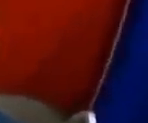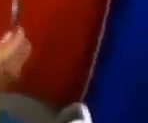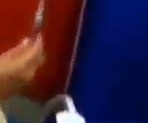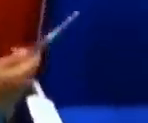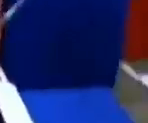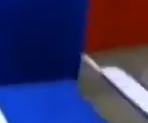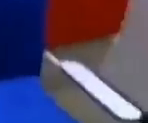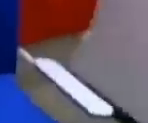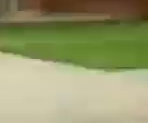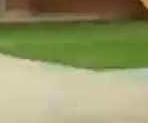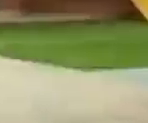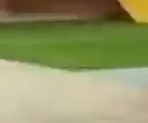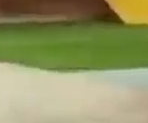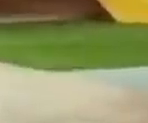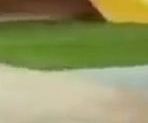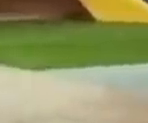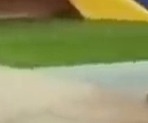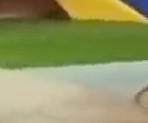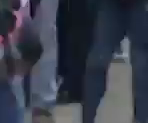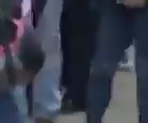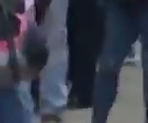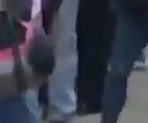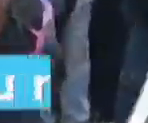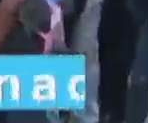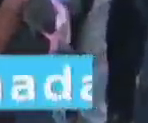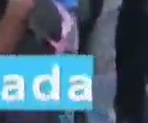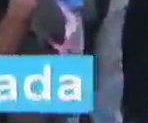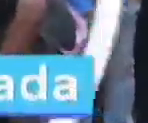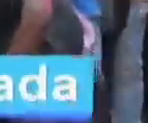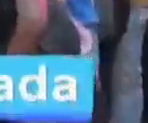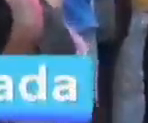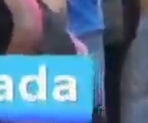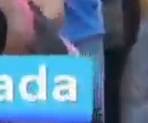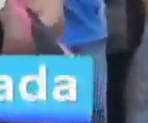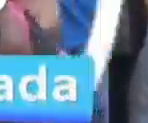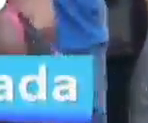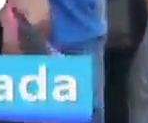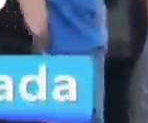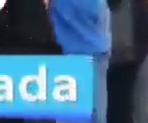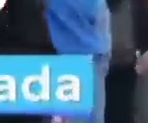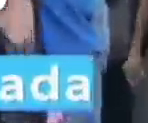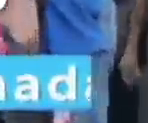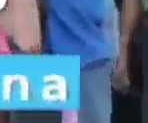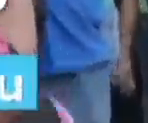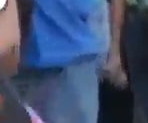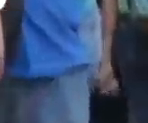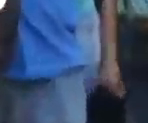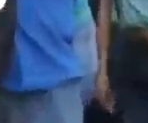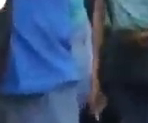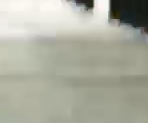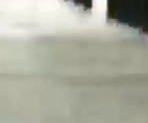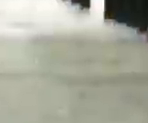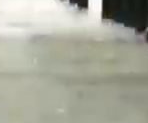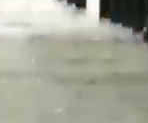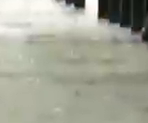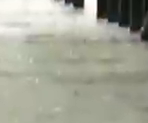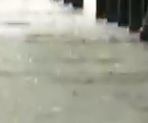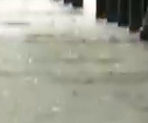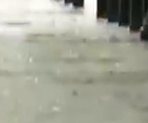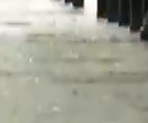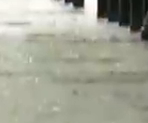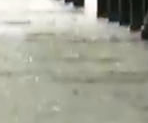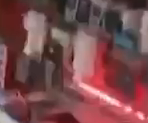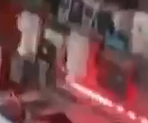Lograremos con la experiencia adquirida y trabajada en colectivo alcanzar el 100% de la población vacunada, lo